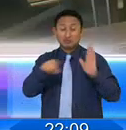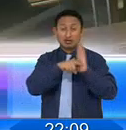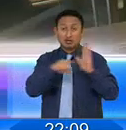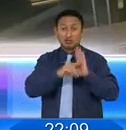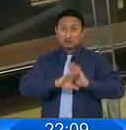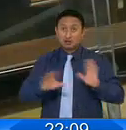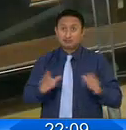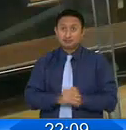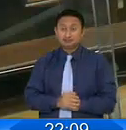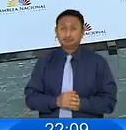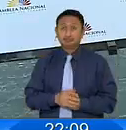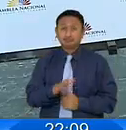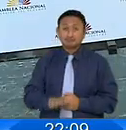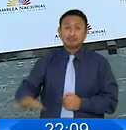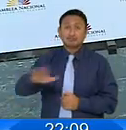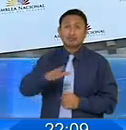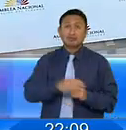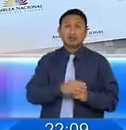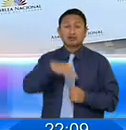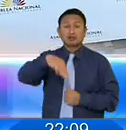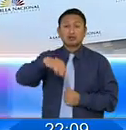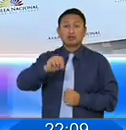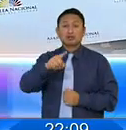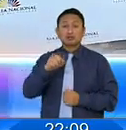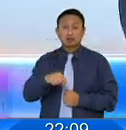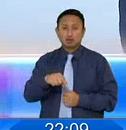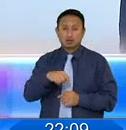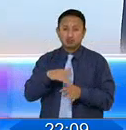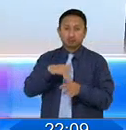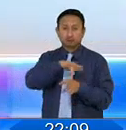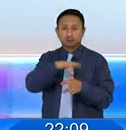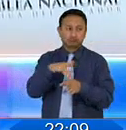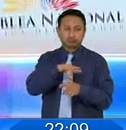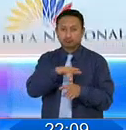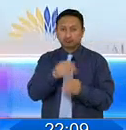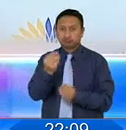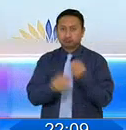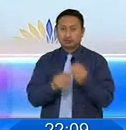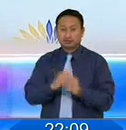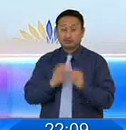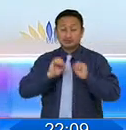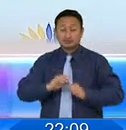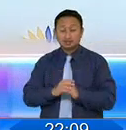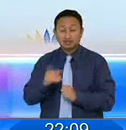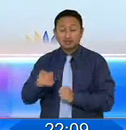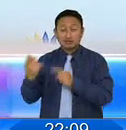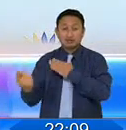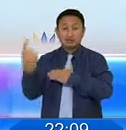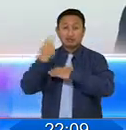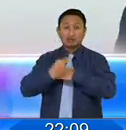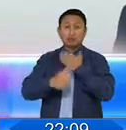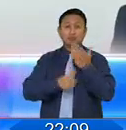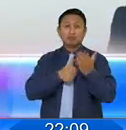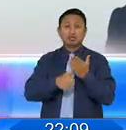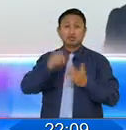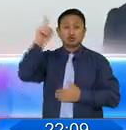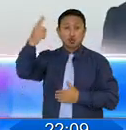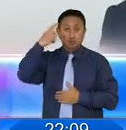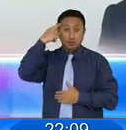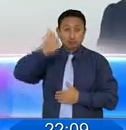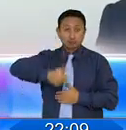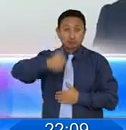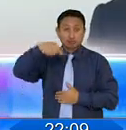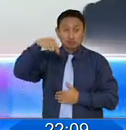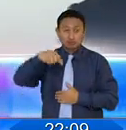En medio de todo esto, César Monge con un pie adentro y otro afuera del legislativo. Una vez que su designación como ministro de gobierno cada